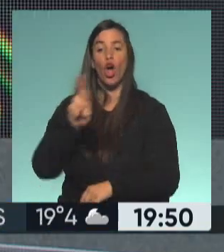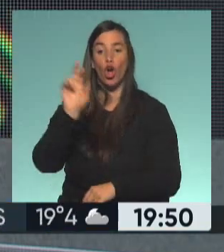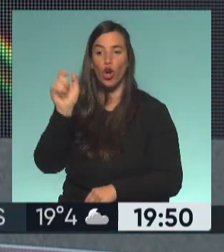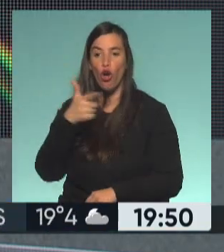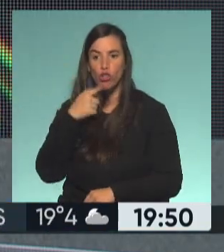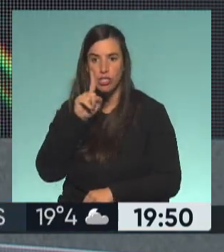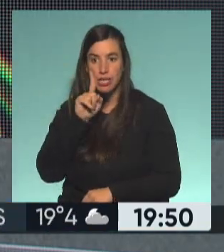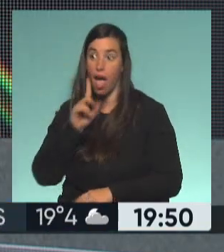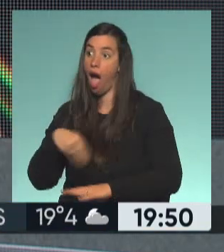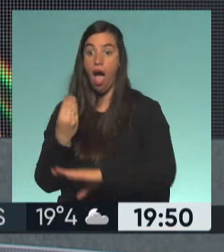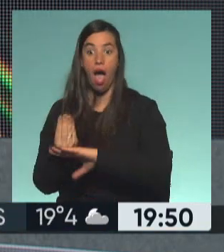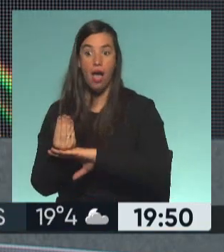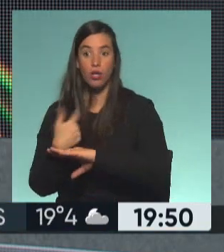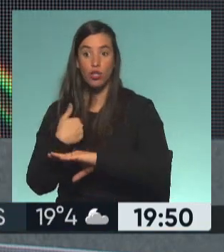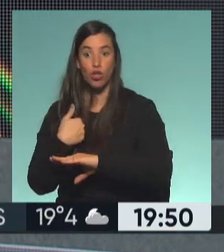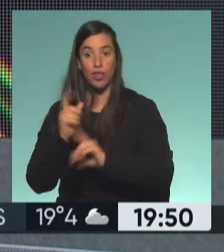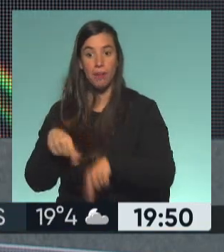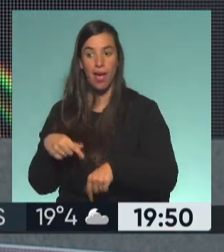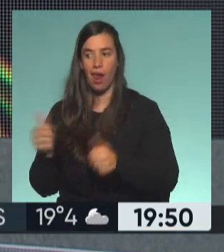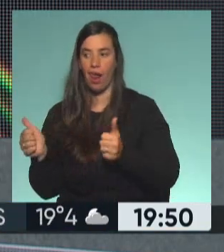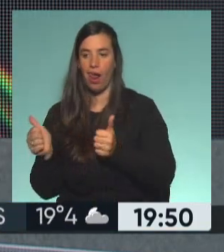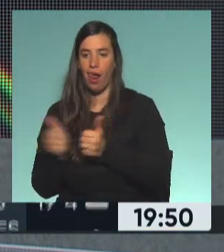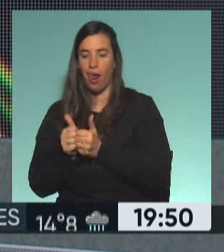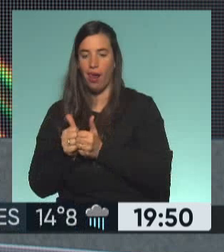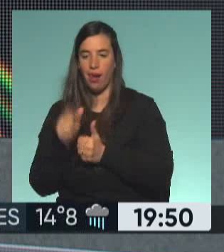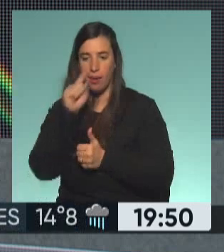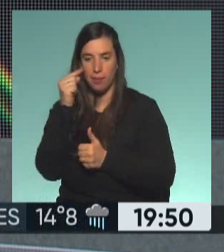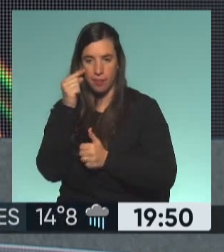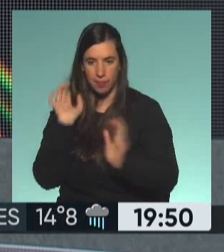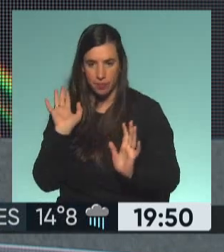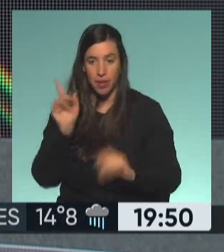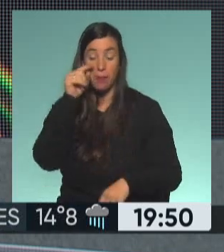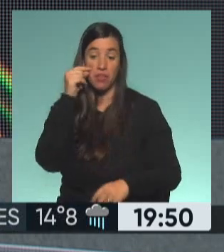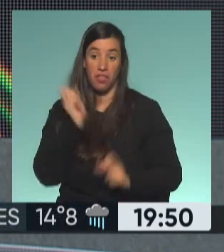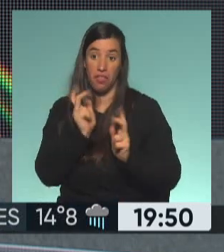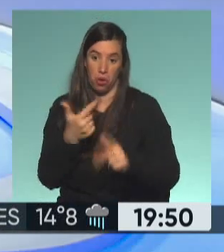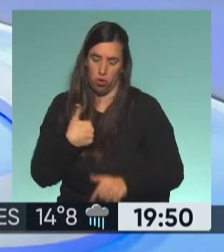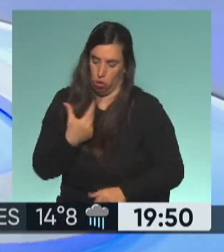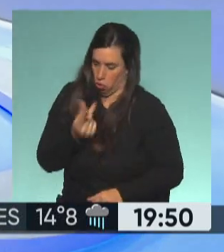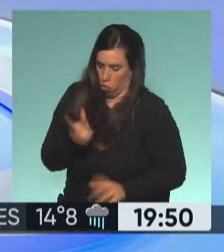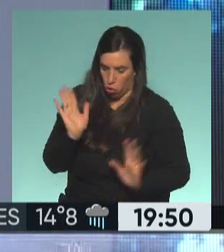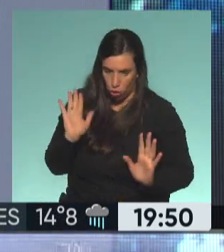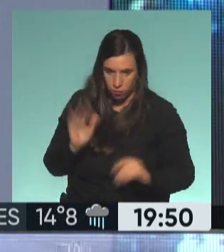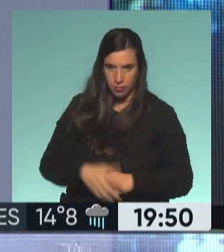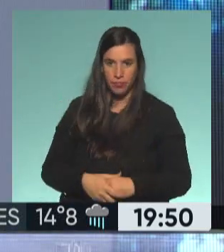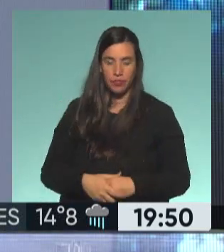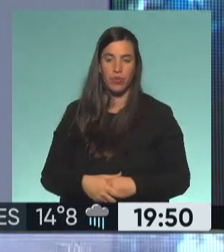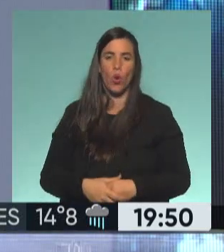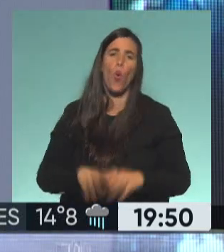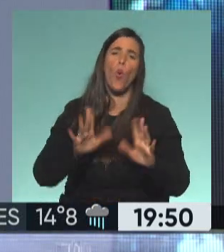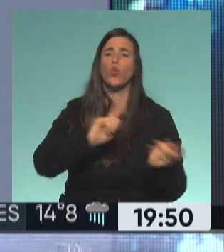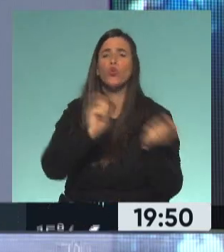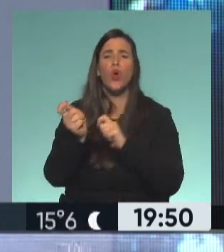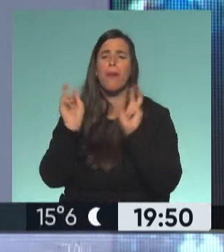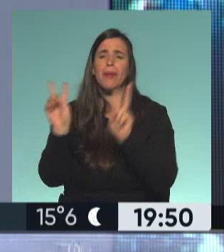Todos cerca del presidente. El presidente dijo, yo en esta no juego. ¿Cómo es eso? Uy, te me fuiste con el peronismo, me quedaba un montón de Juntos por el